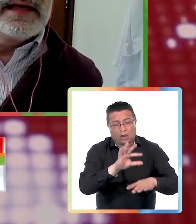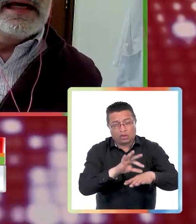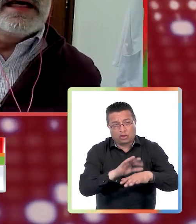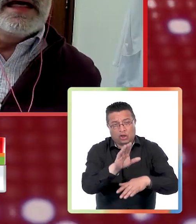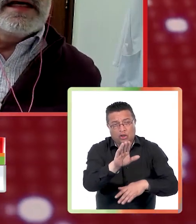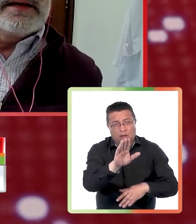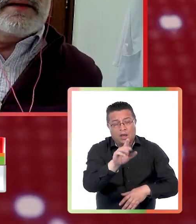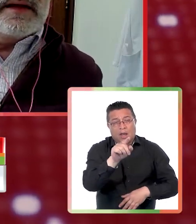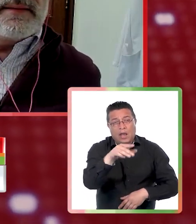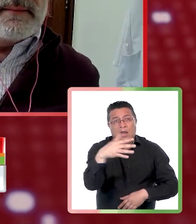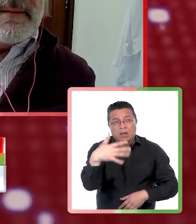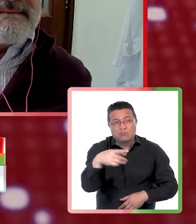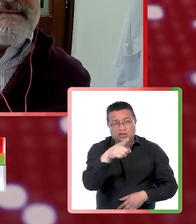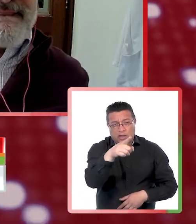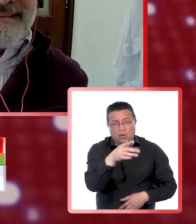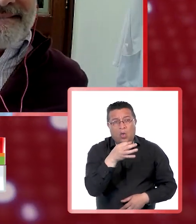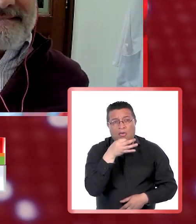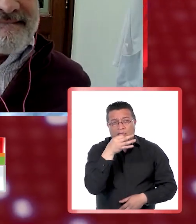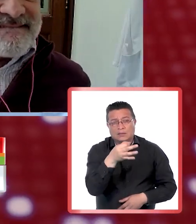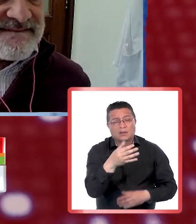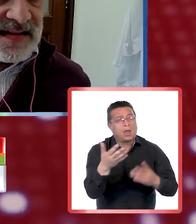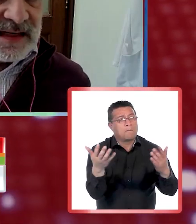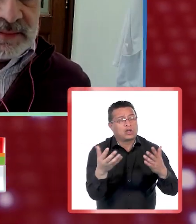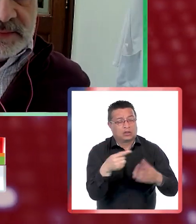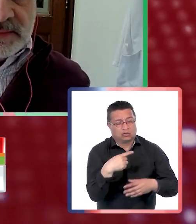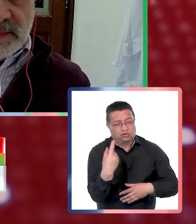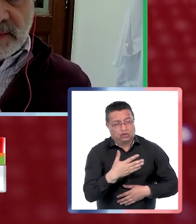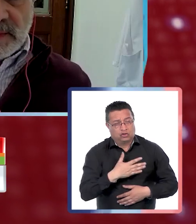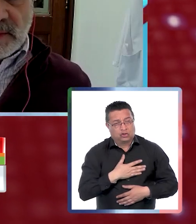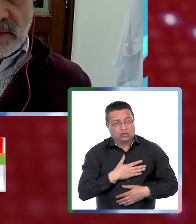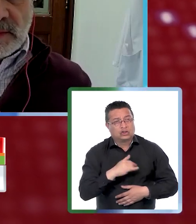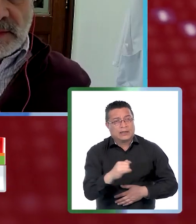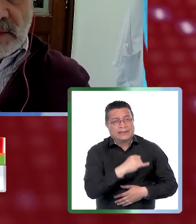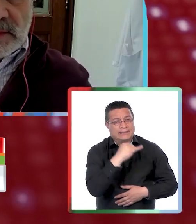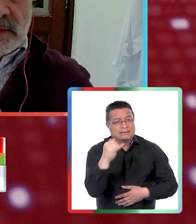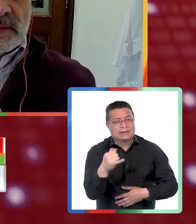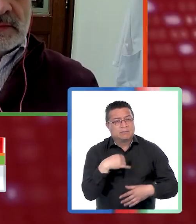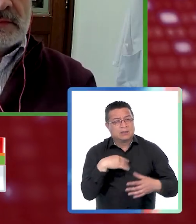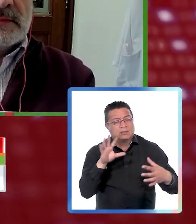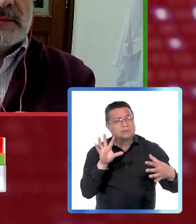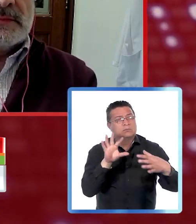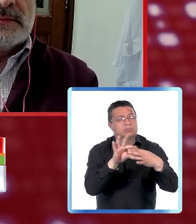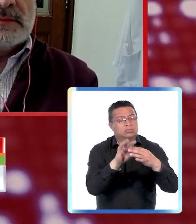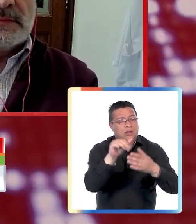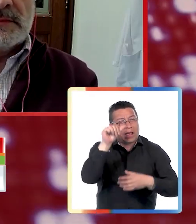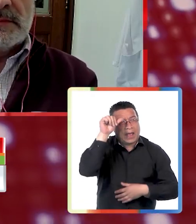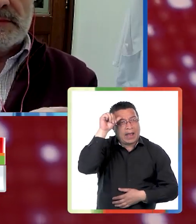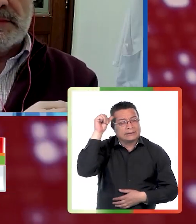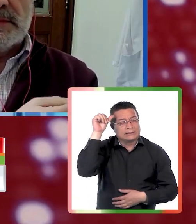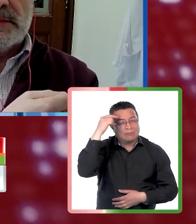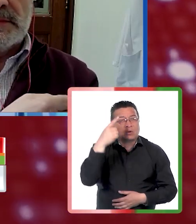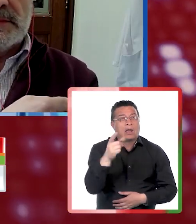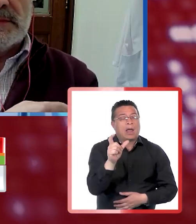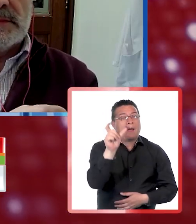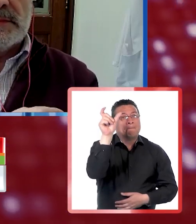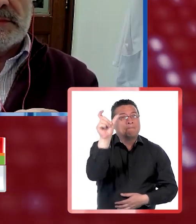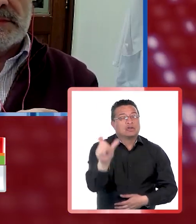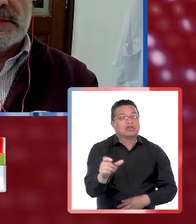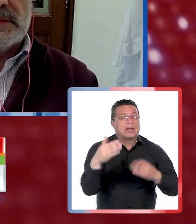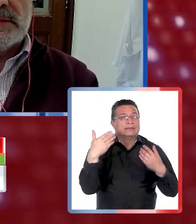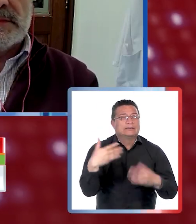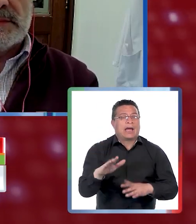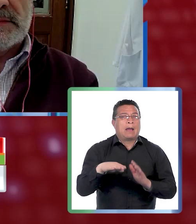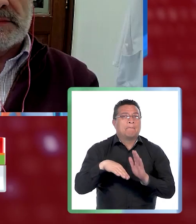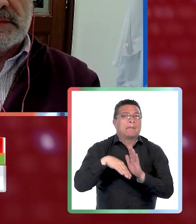doctor, sí, es importante un poco lo que toca porque nosotros generalmente asociamos, tal como lo habíamos mencionado, el Alzheimer a la persona